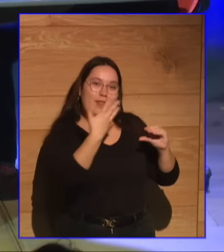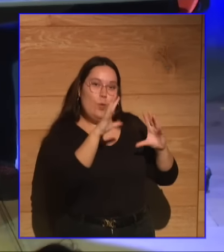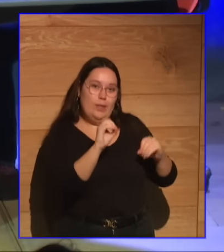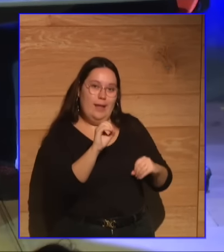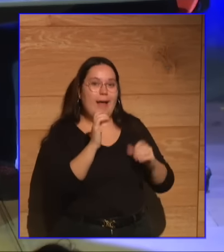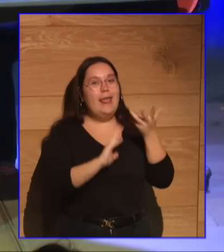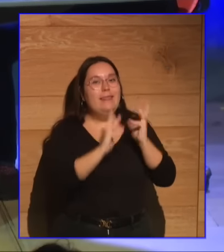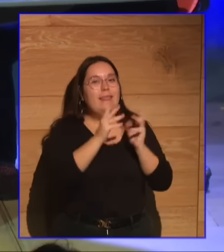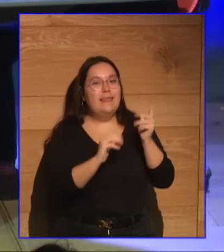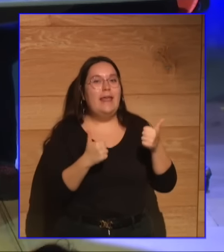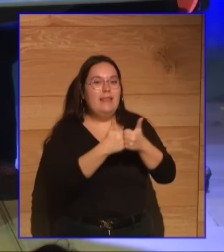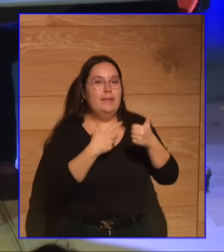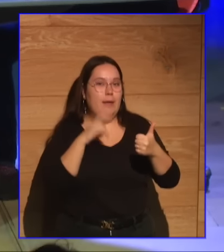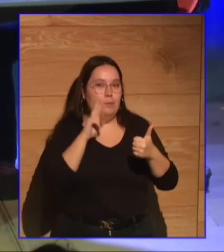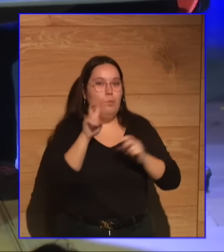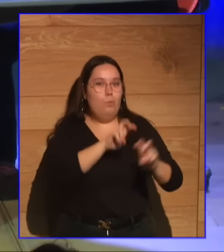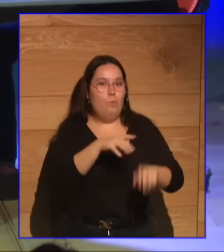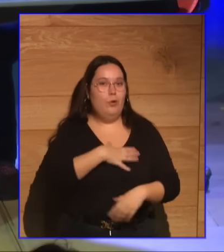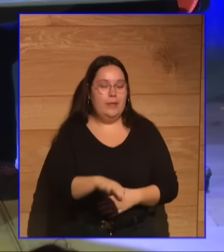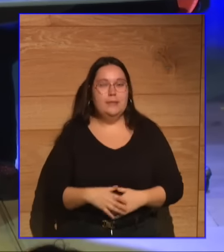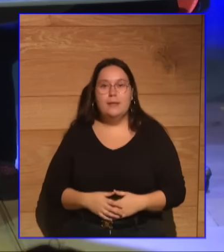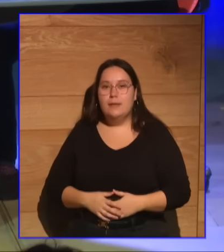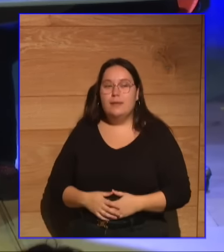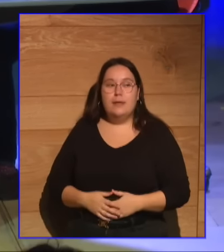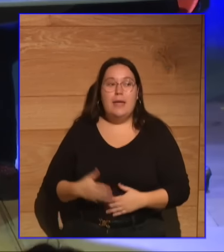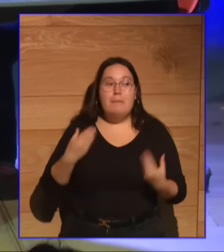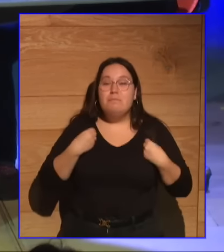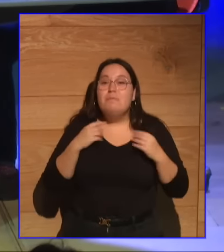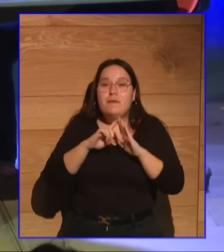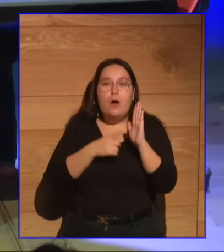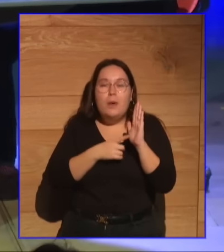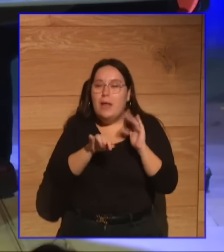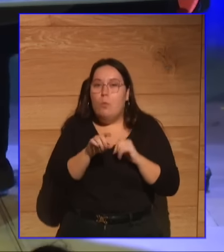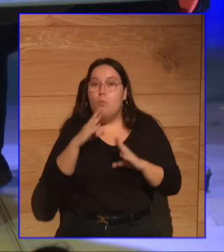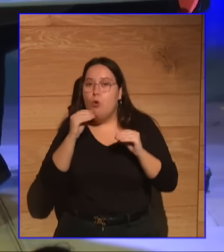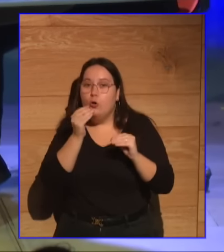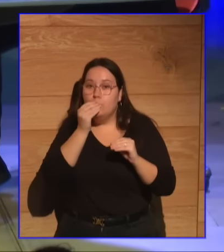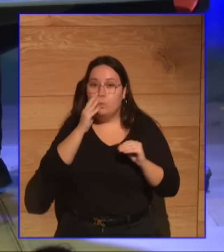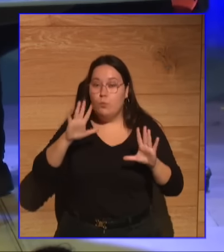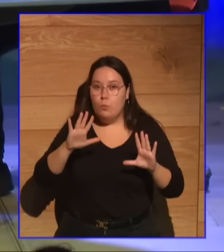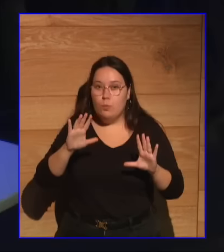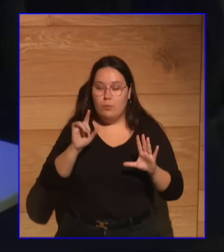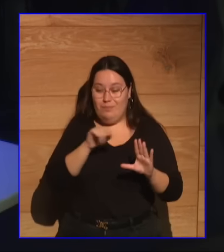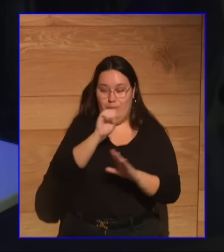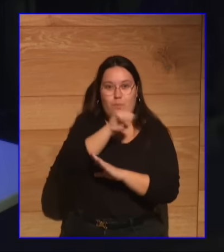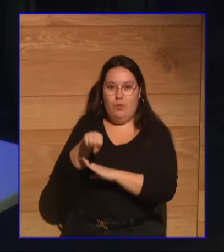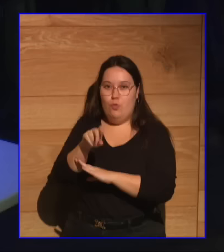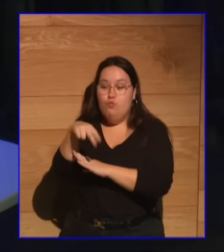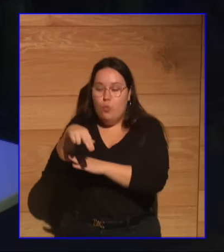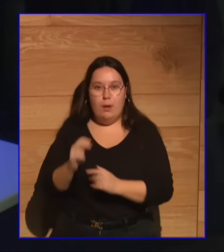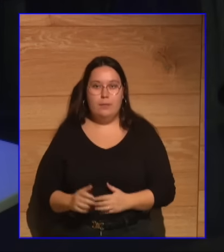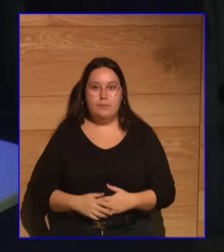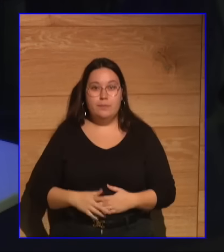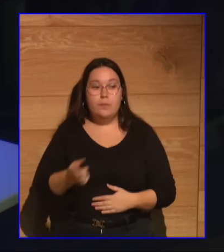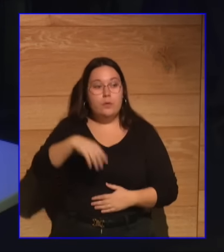¿Vale? No he tomado un bollo más rico en my entire life. Fíjate. Claro, eso nos ha hecho esperar lo peor. Hemos